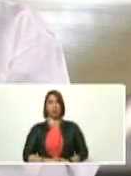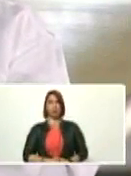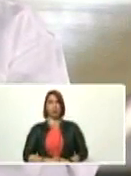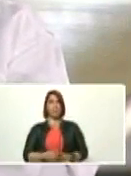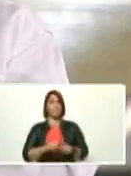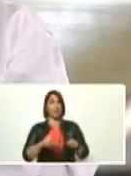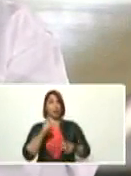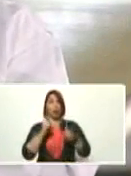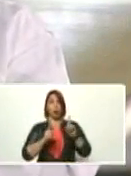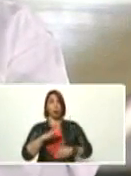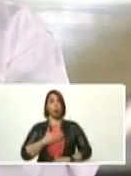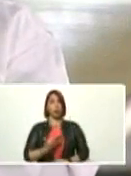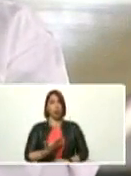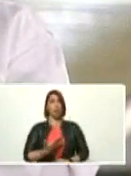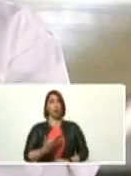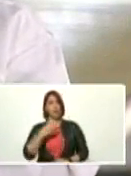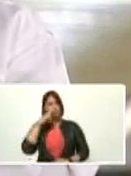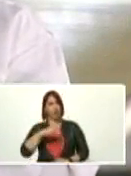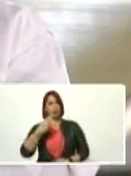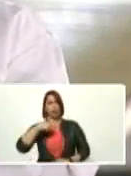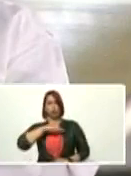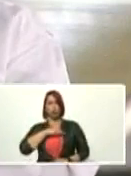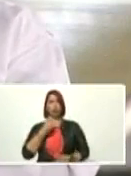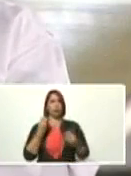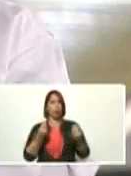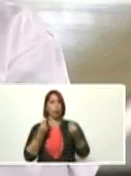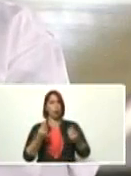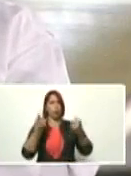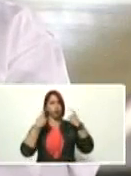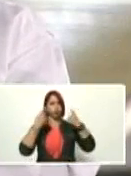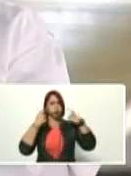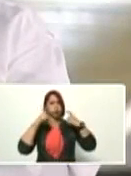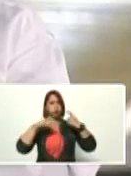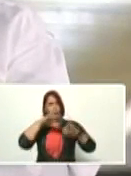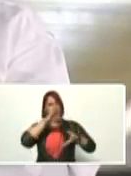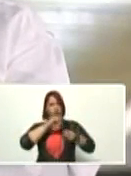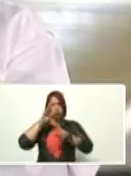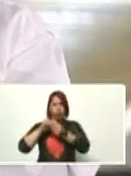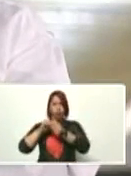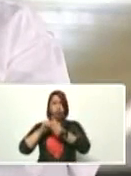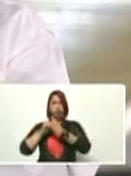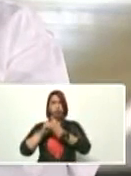Pero si algo podemos sacar nosotros como enseñanza, conclusión